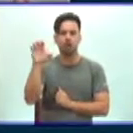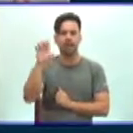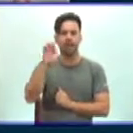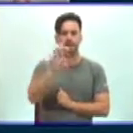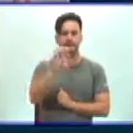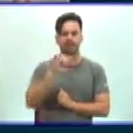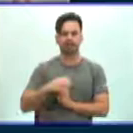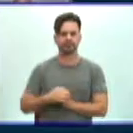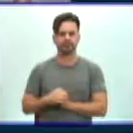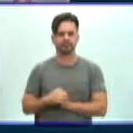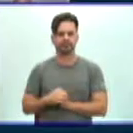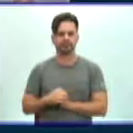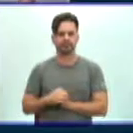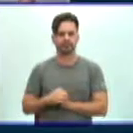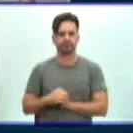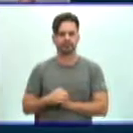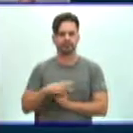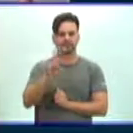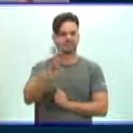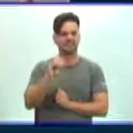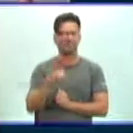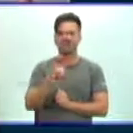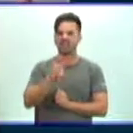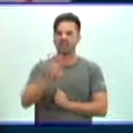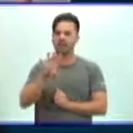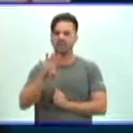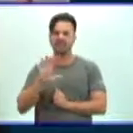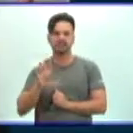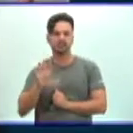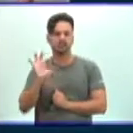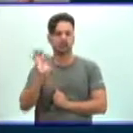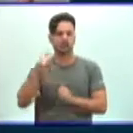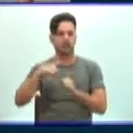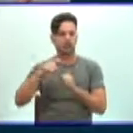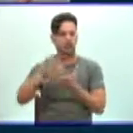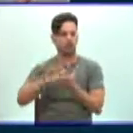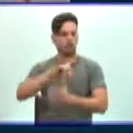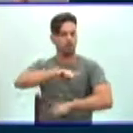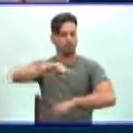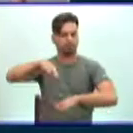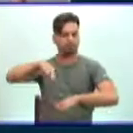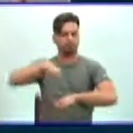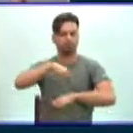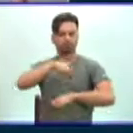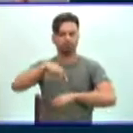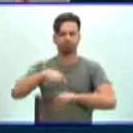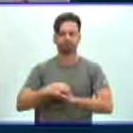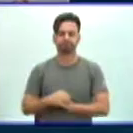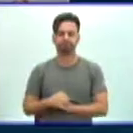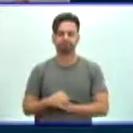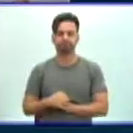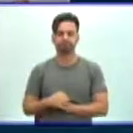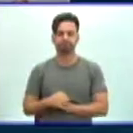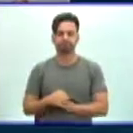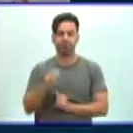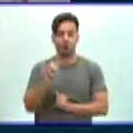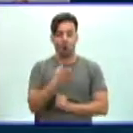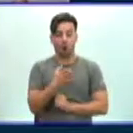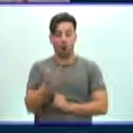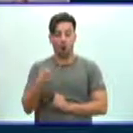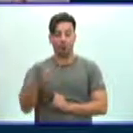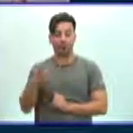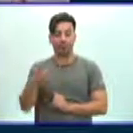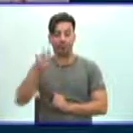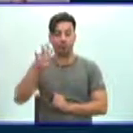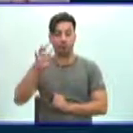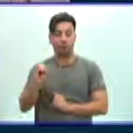30, 45 kilómetros por hora en el occidente y centro, hasta 50 kilómetros por hora en rayas superiores, y en la parte oriental hasta